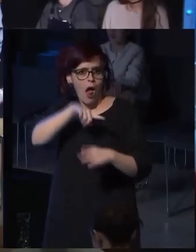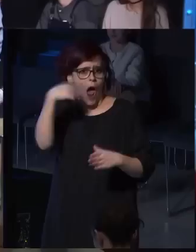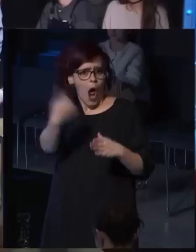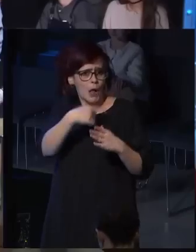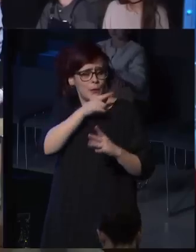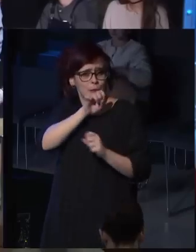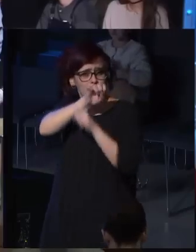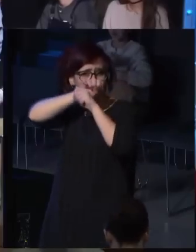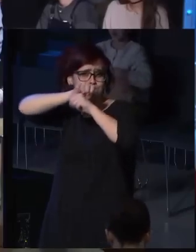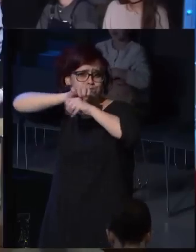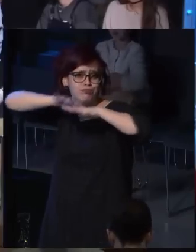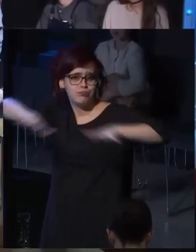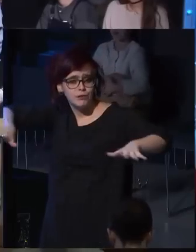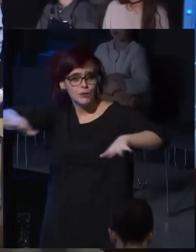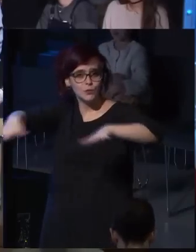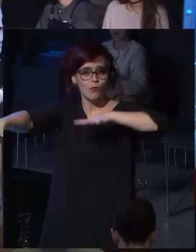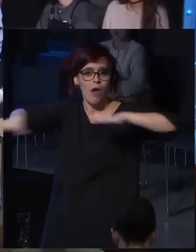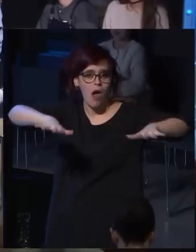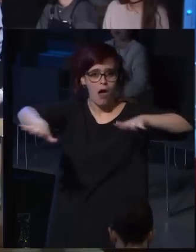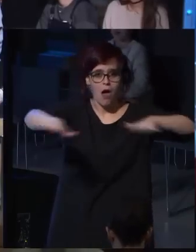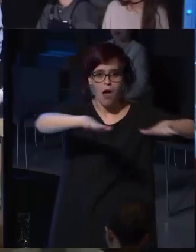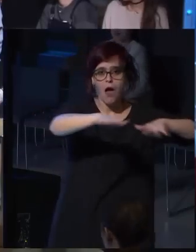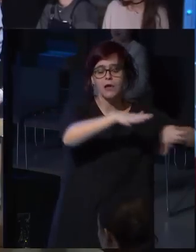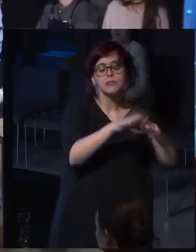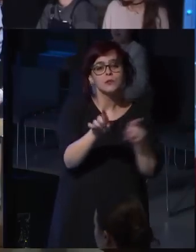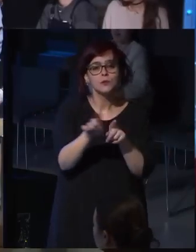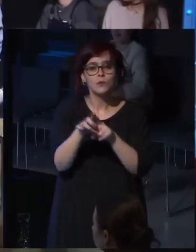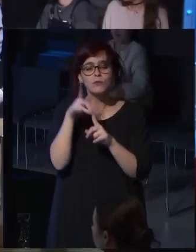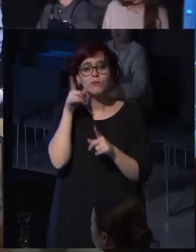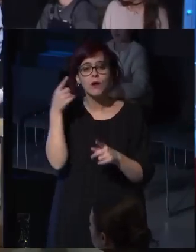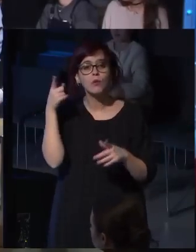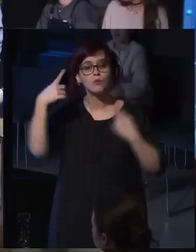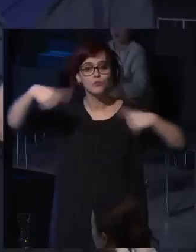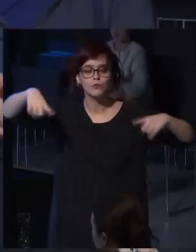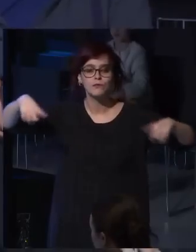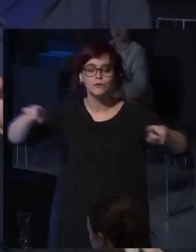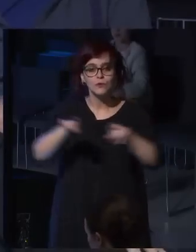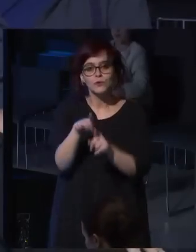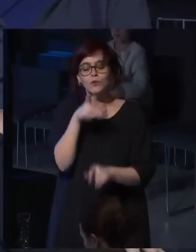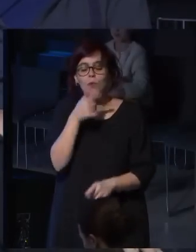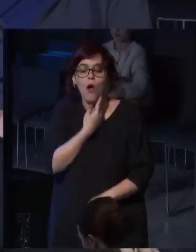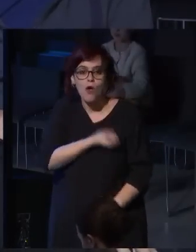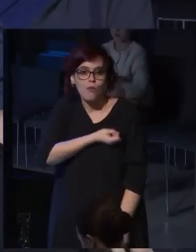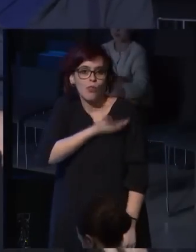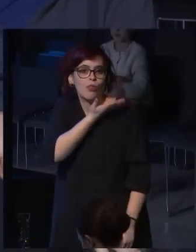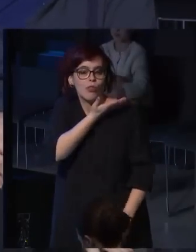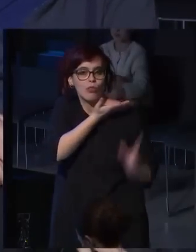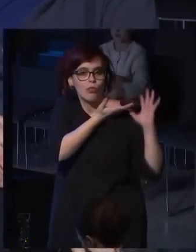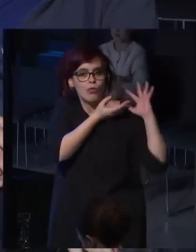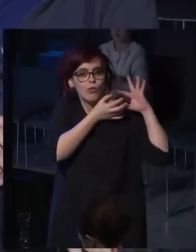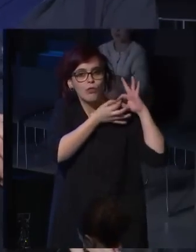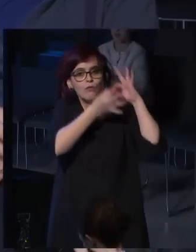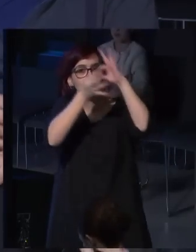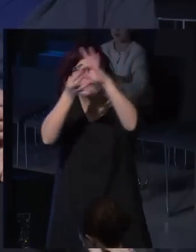repente es algo que te mueve Porque es que la música trabaja directamente con emociones y eso yo creo que